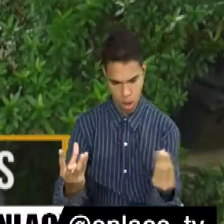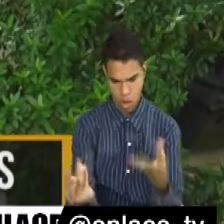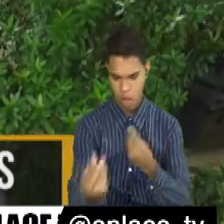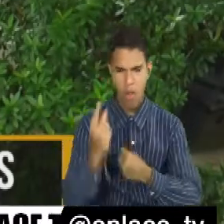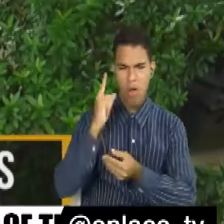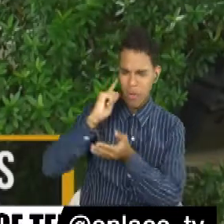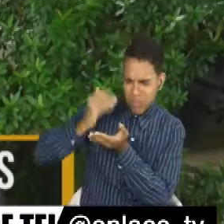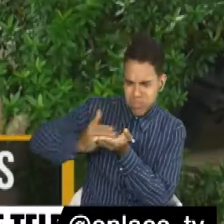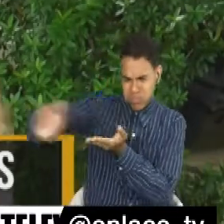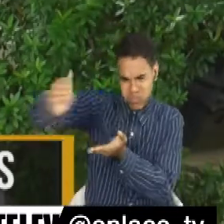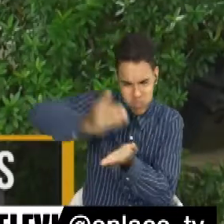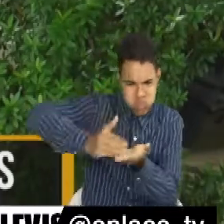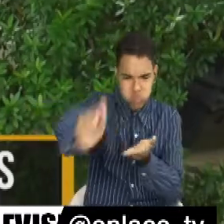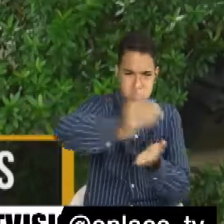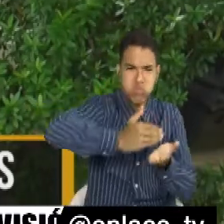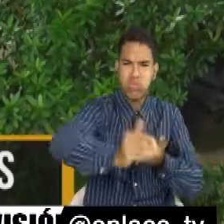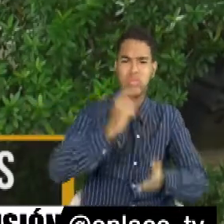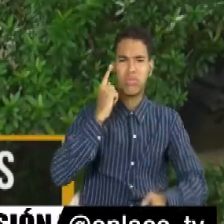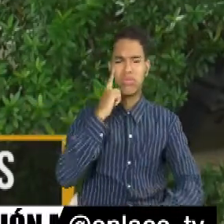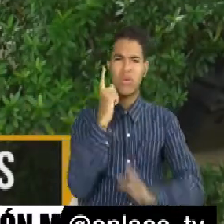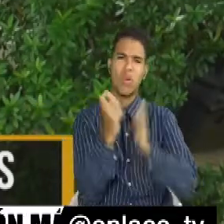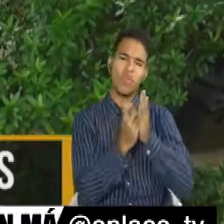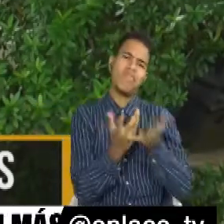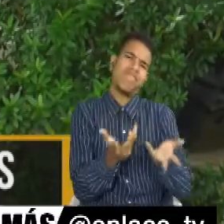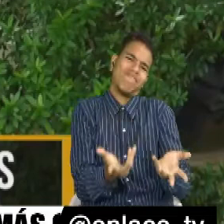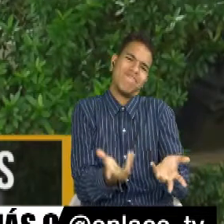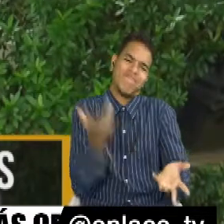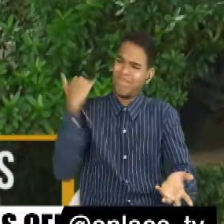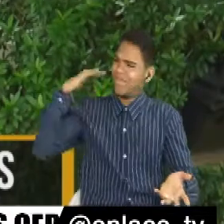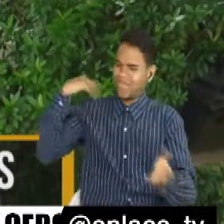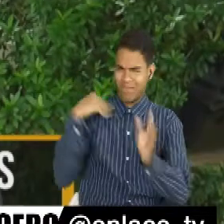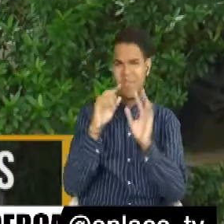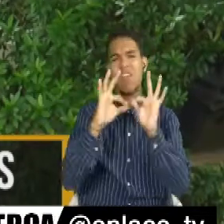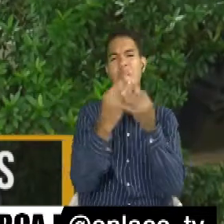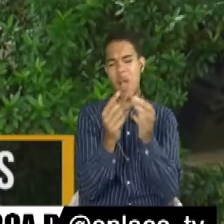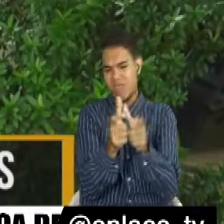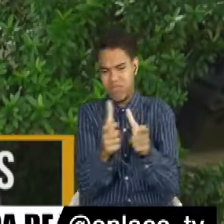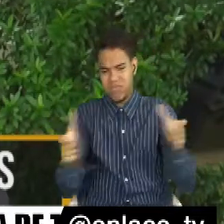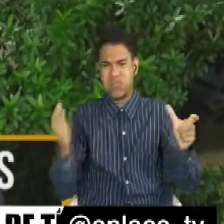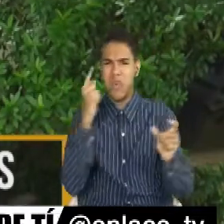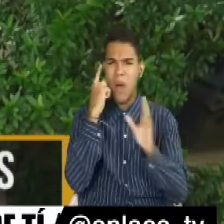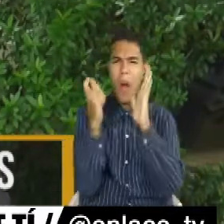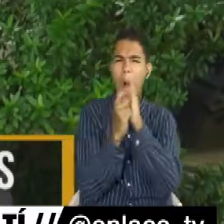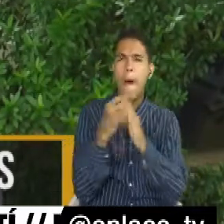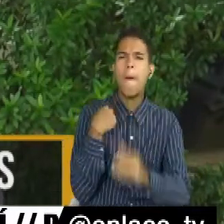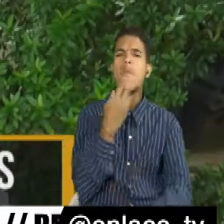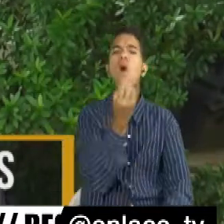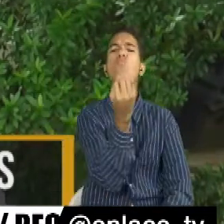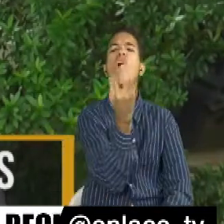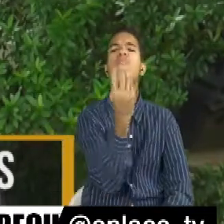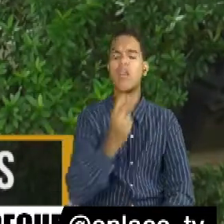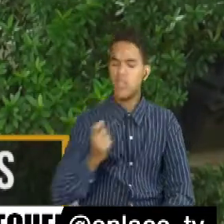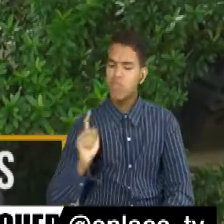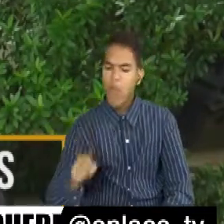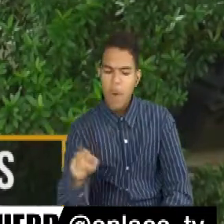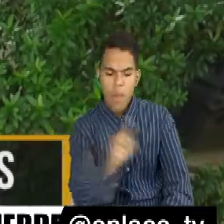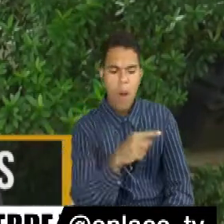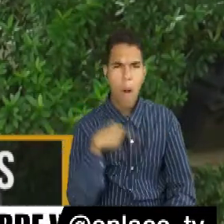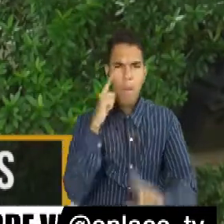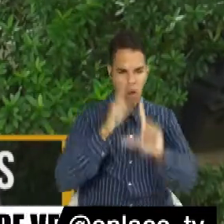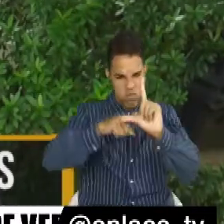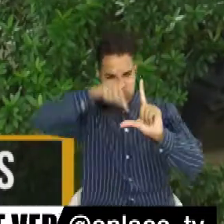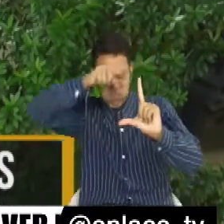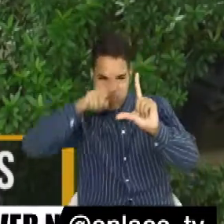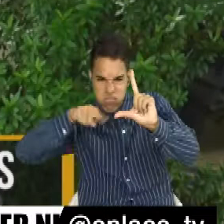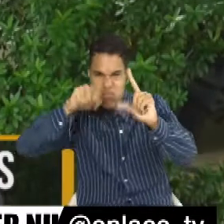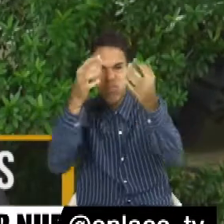del desplazamiento. Sin embargo, no se tiene una estadística clara, una cifra precisa, pues al parecer los entes competentes,